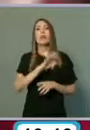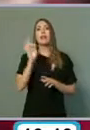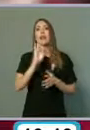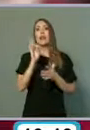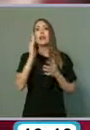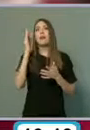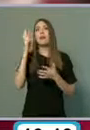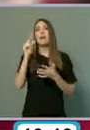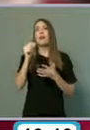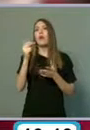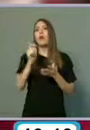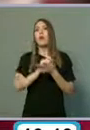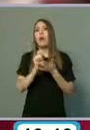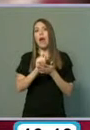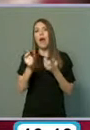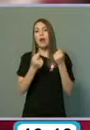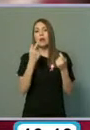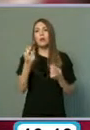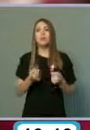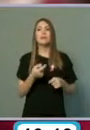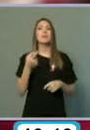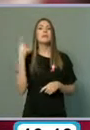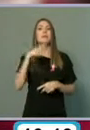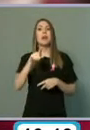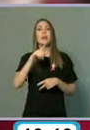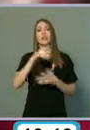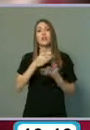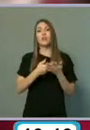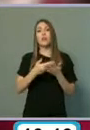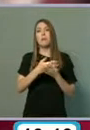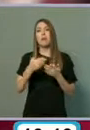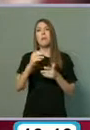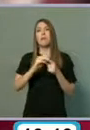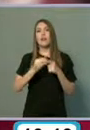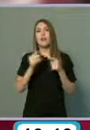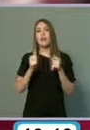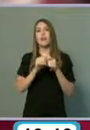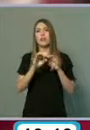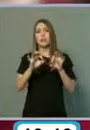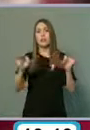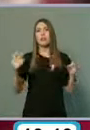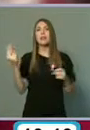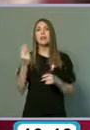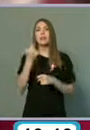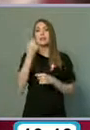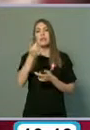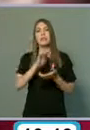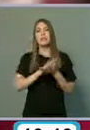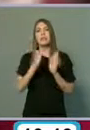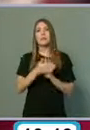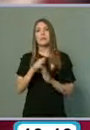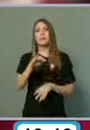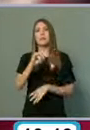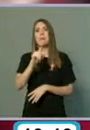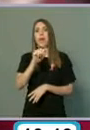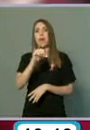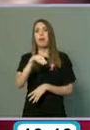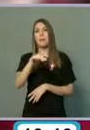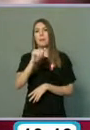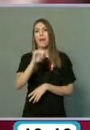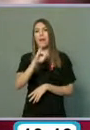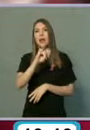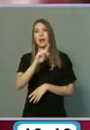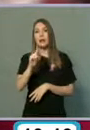este delicioso platillo, sopa de frijol con chorizo. Necesitamos 6 tortillas de maíz,